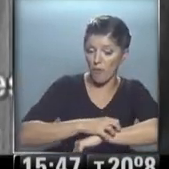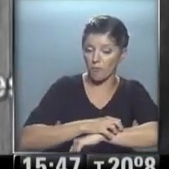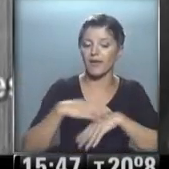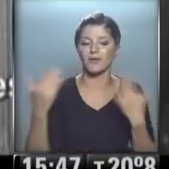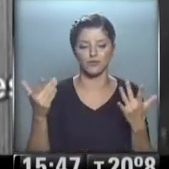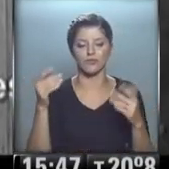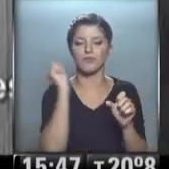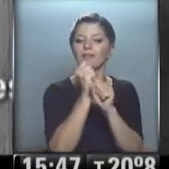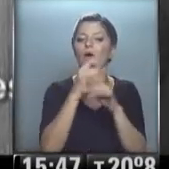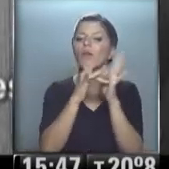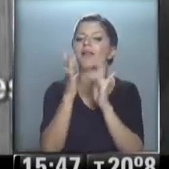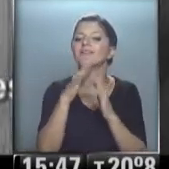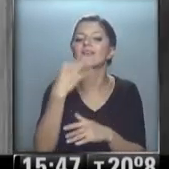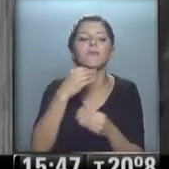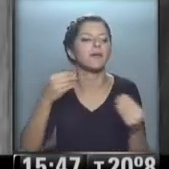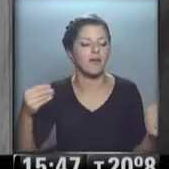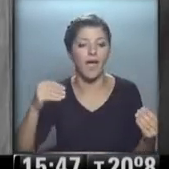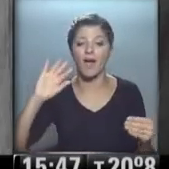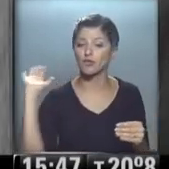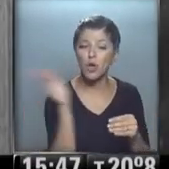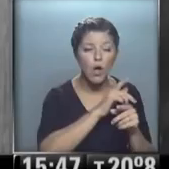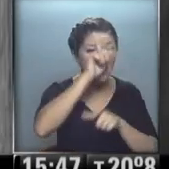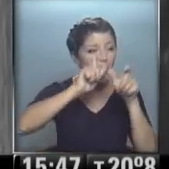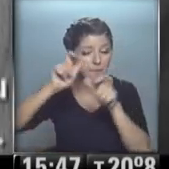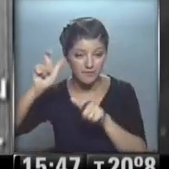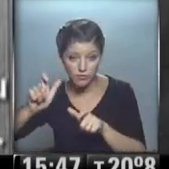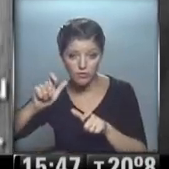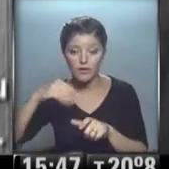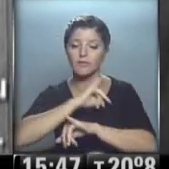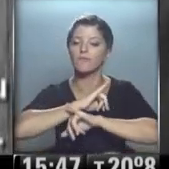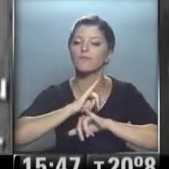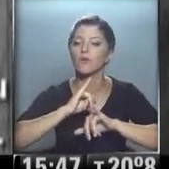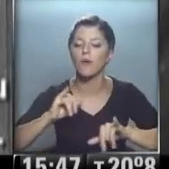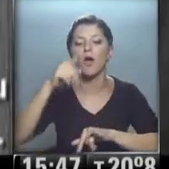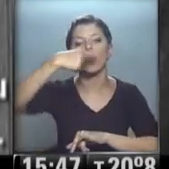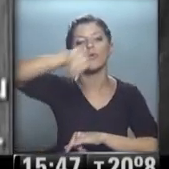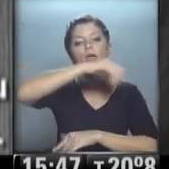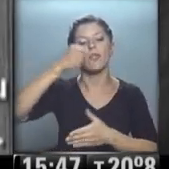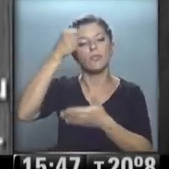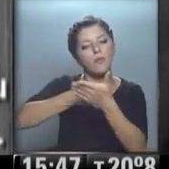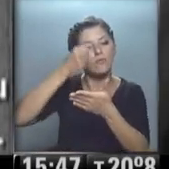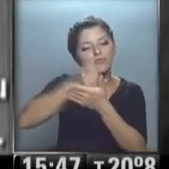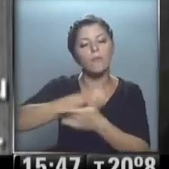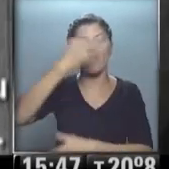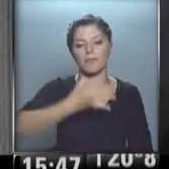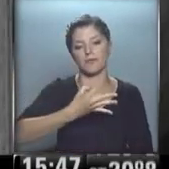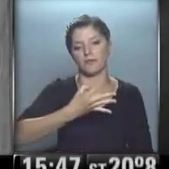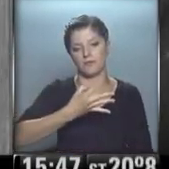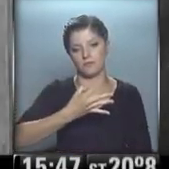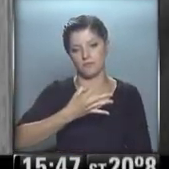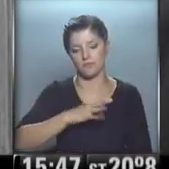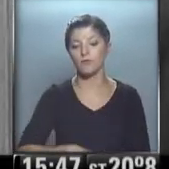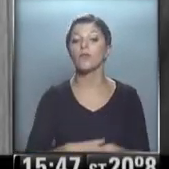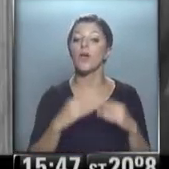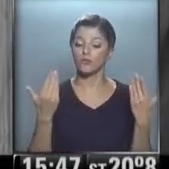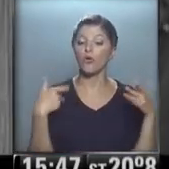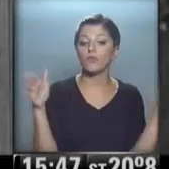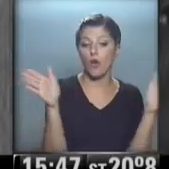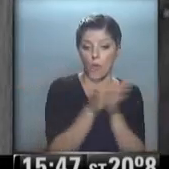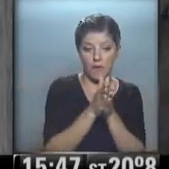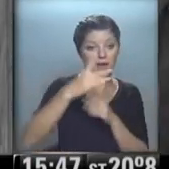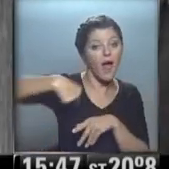debe ser anunciar a todos los hombres que son hijos de Dios, que tienen que luchar por su dignidad de seres humanos. Por lo tanto, acompañar al pueblo en